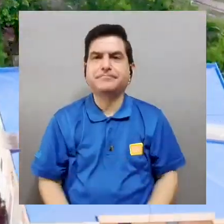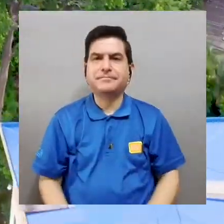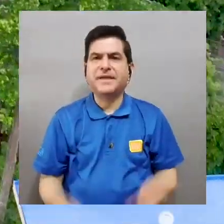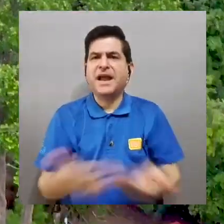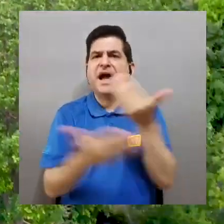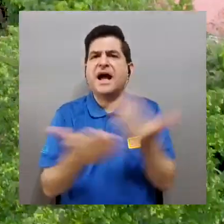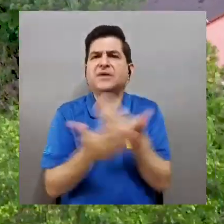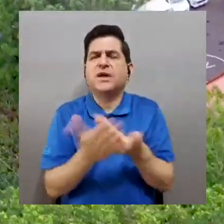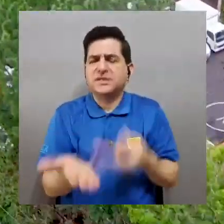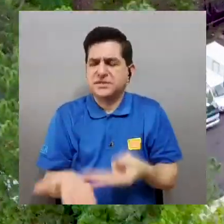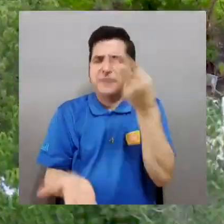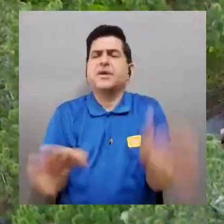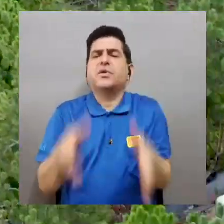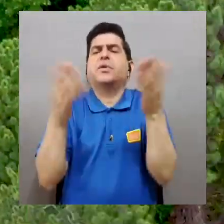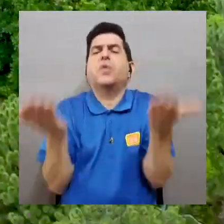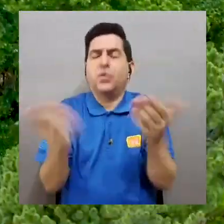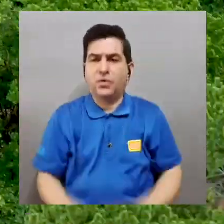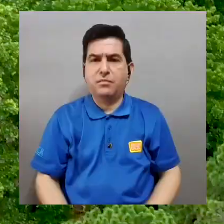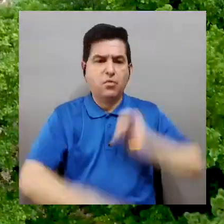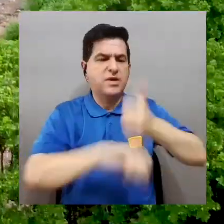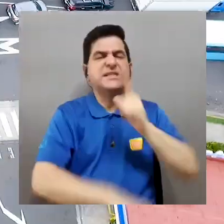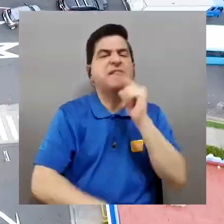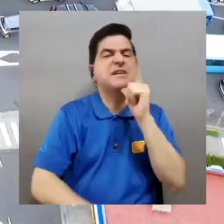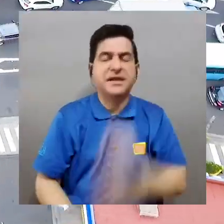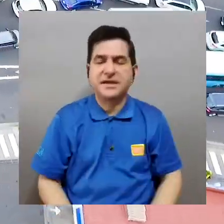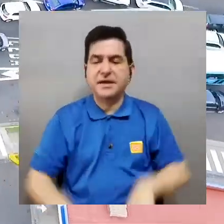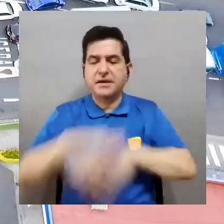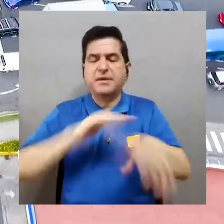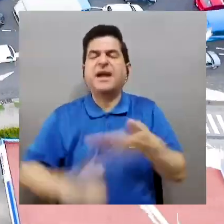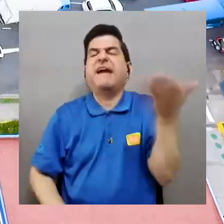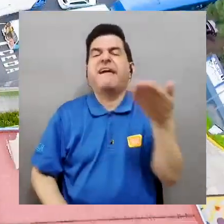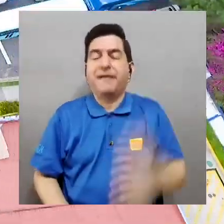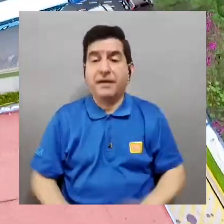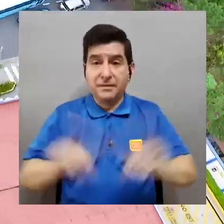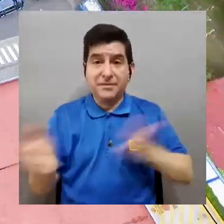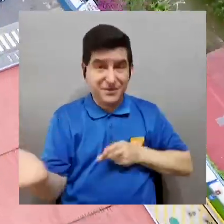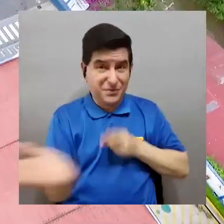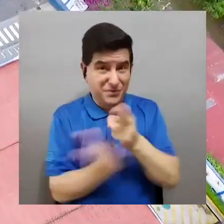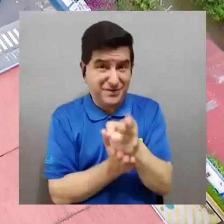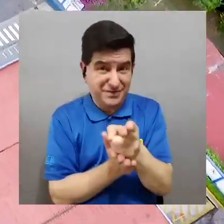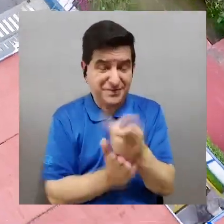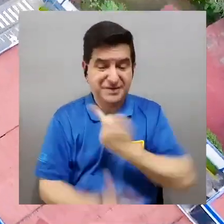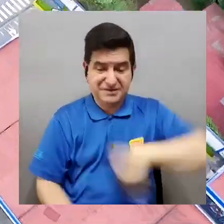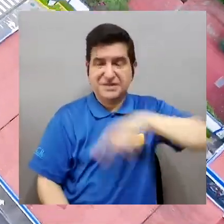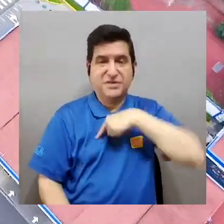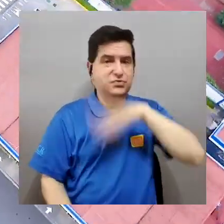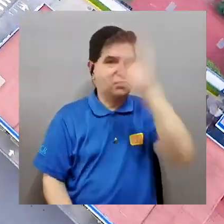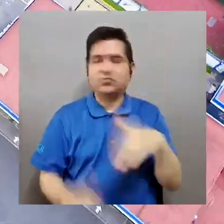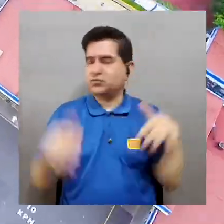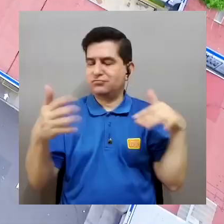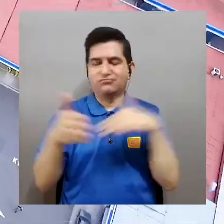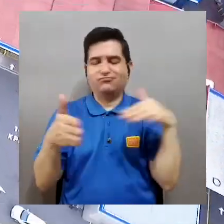se actualizarían esos topes, quién los pone y con base en qué. Pero sinceramente, nosotros nunca lo